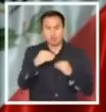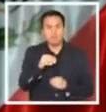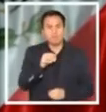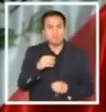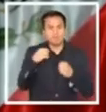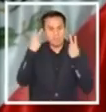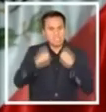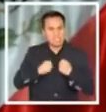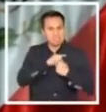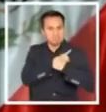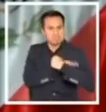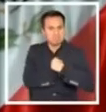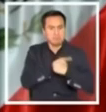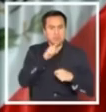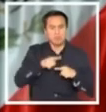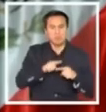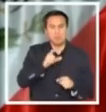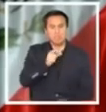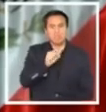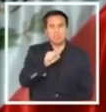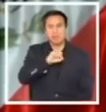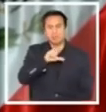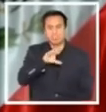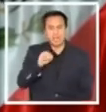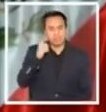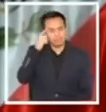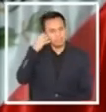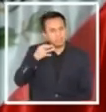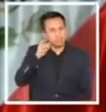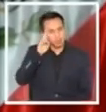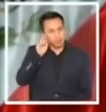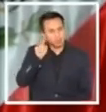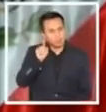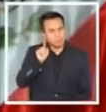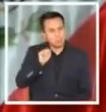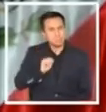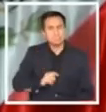valiente, de nombre Gonzalo, si mal no recuerdo,